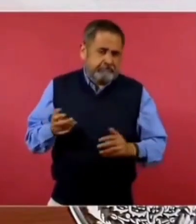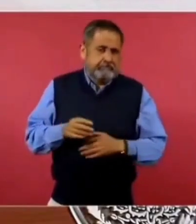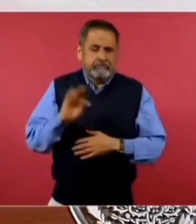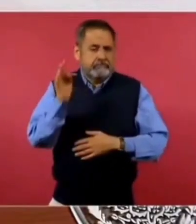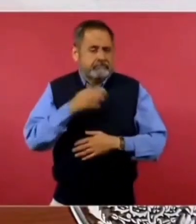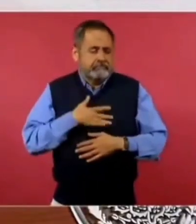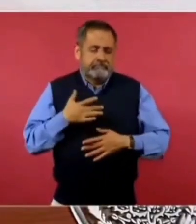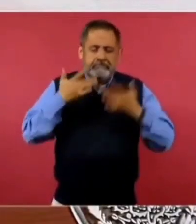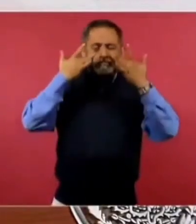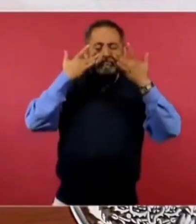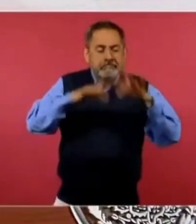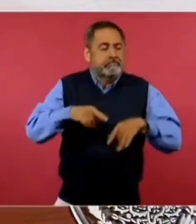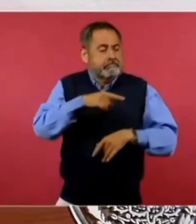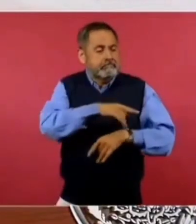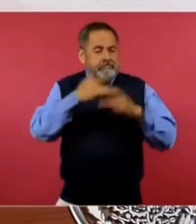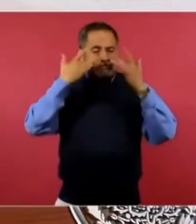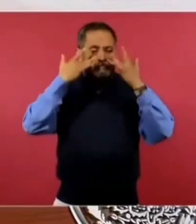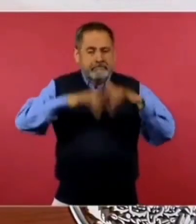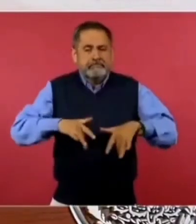renunciamos,